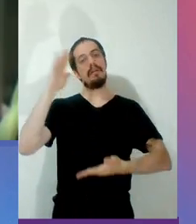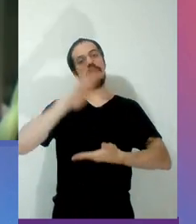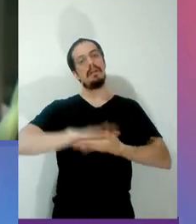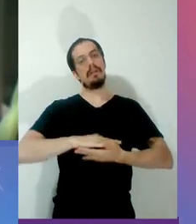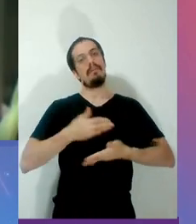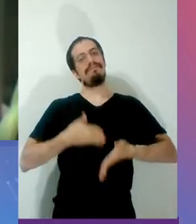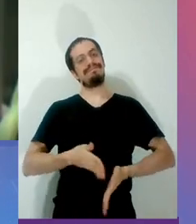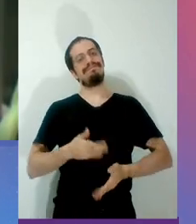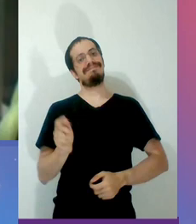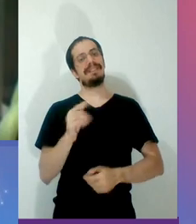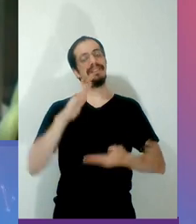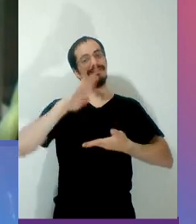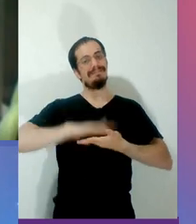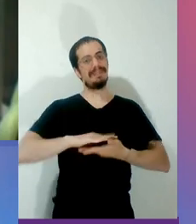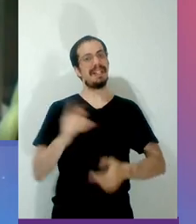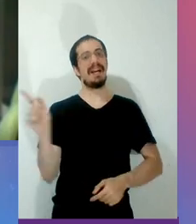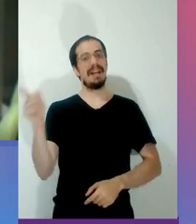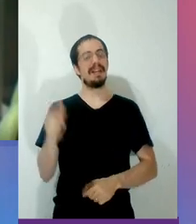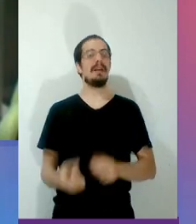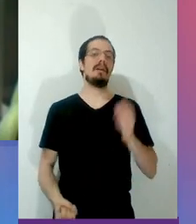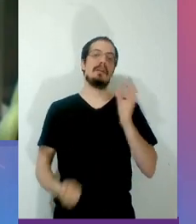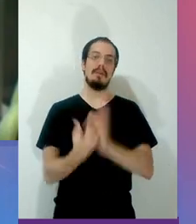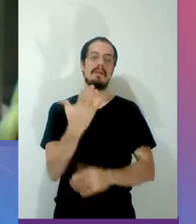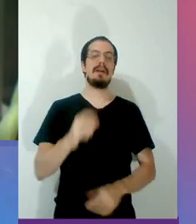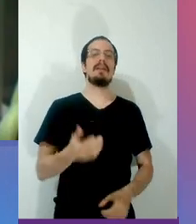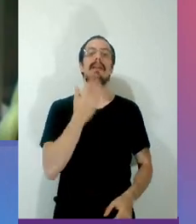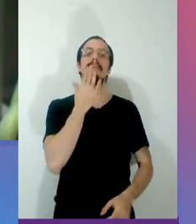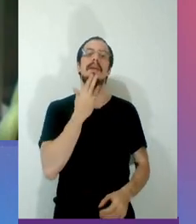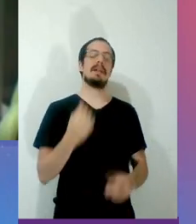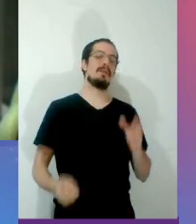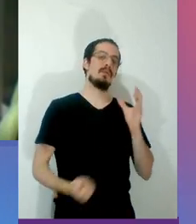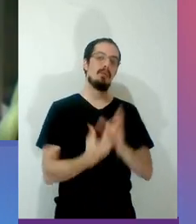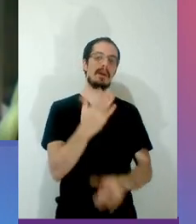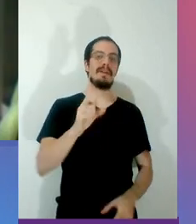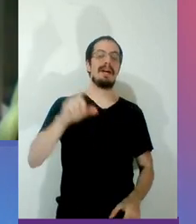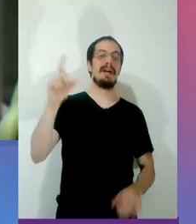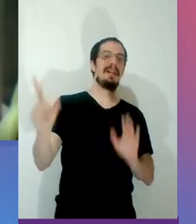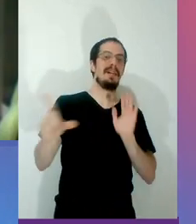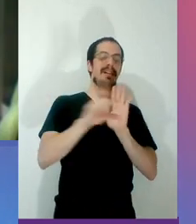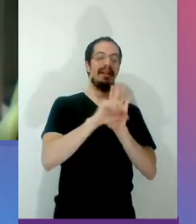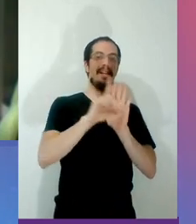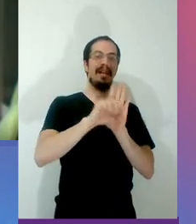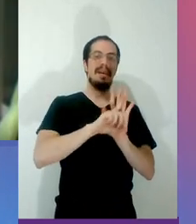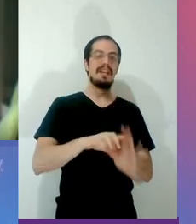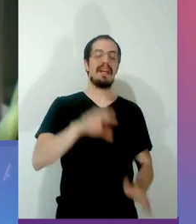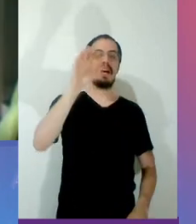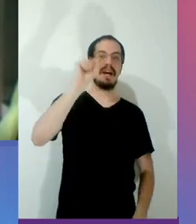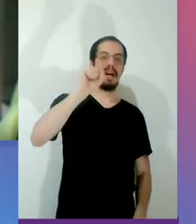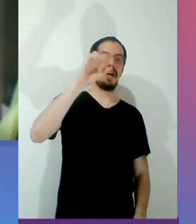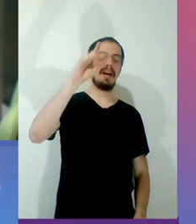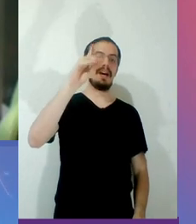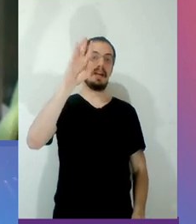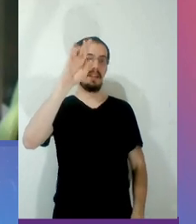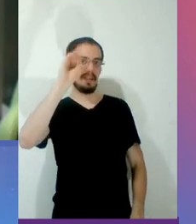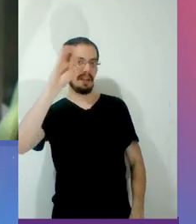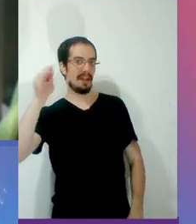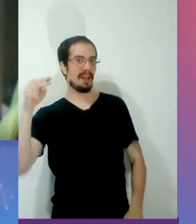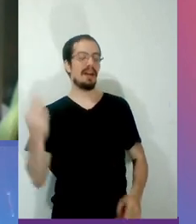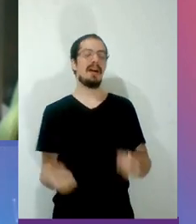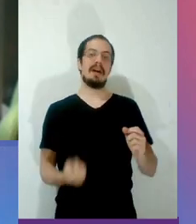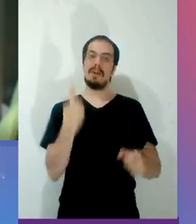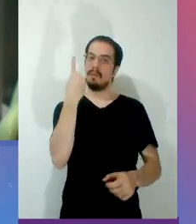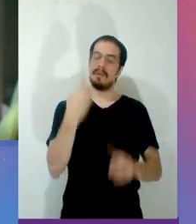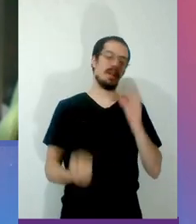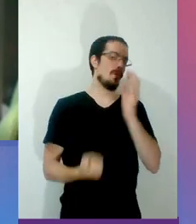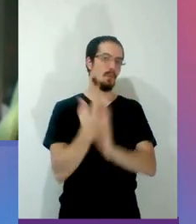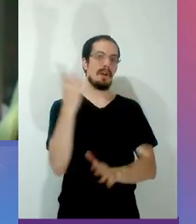Dominga. La ley Adriana, que es la ley que sanciona la violencia obstétrica, que todavía no está promulgada, pero para allá vamos. Así